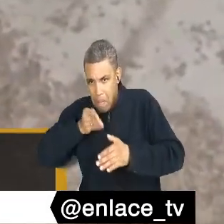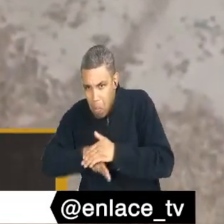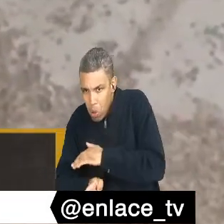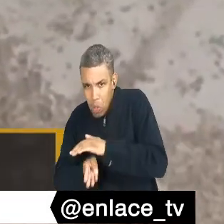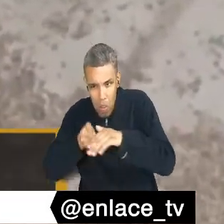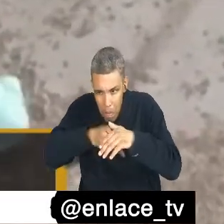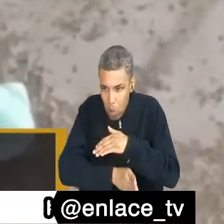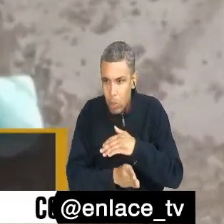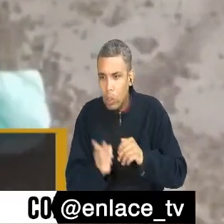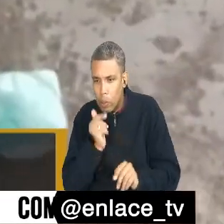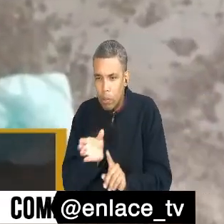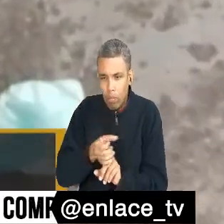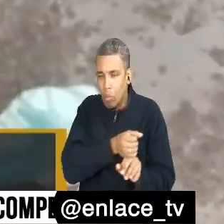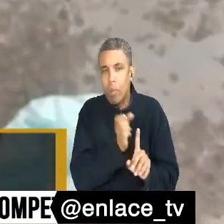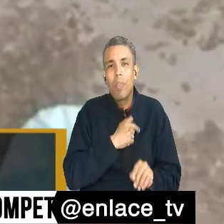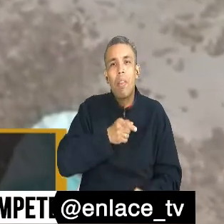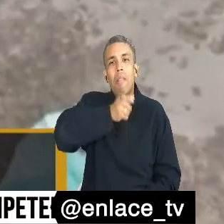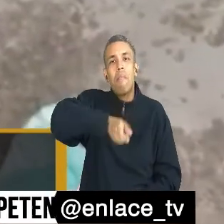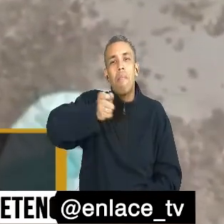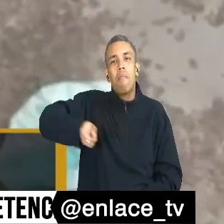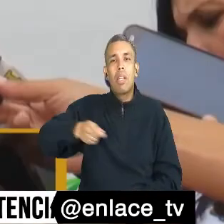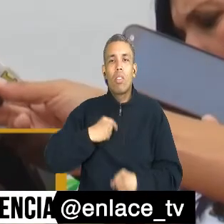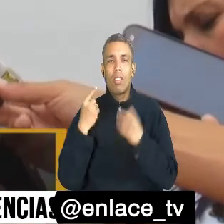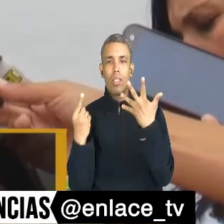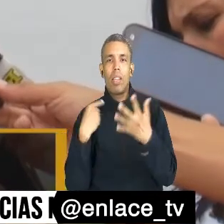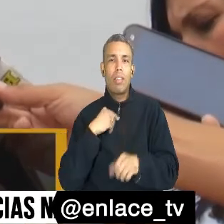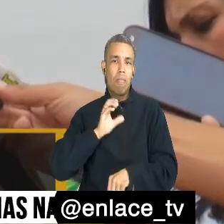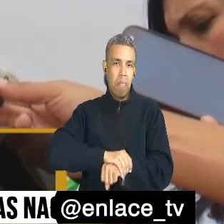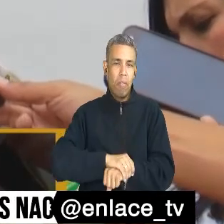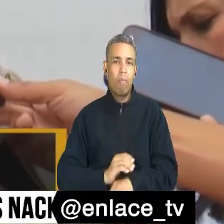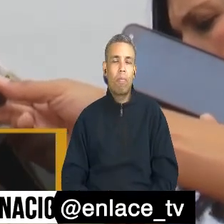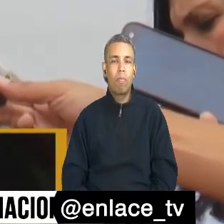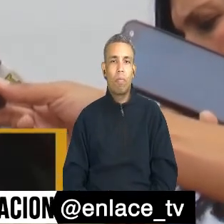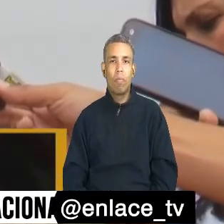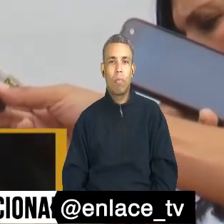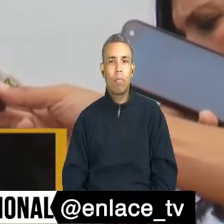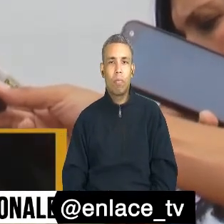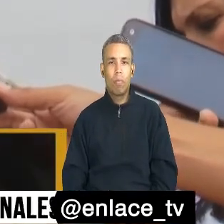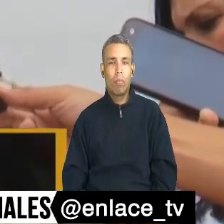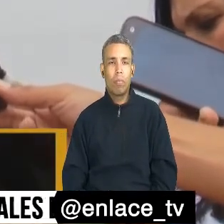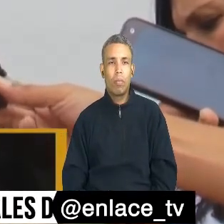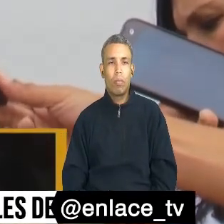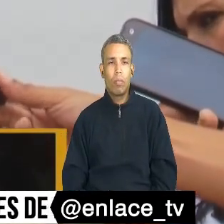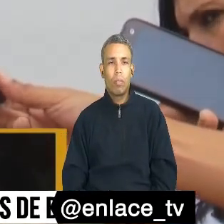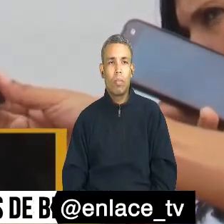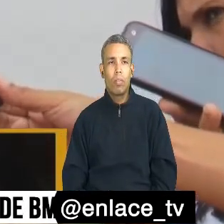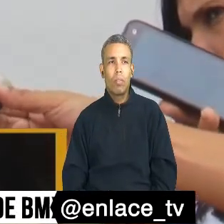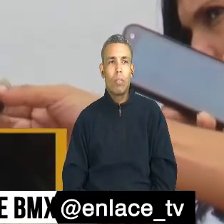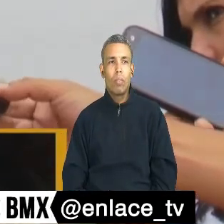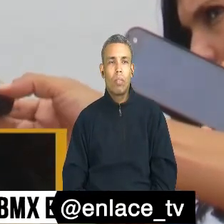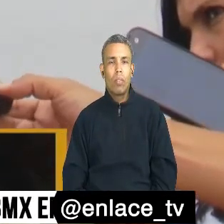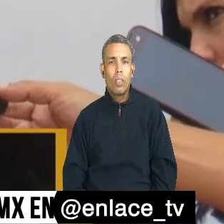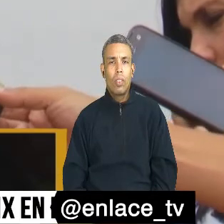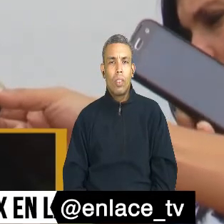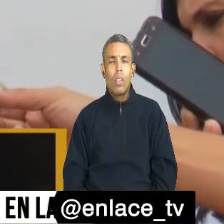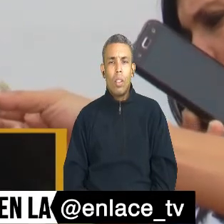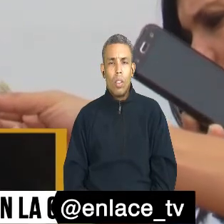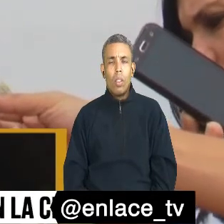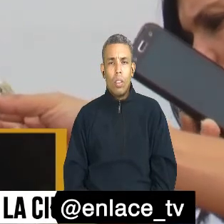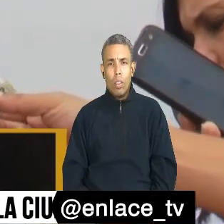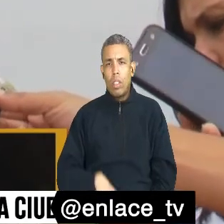personas cayeron en los operativos. Hicieron 3 allanamientos en la lucha frontal contra el microtráfico aquí en